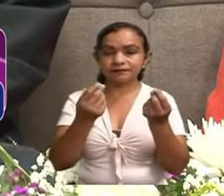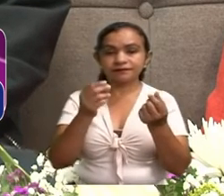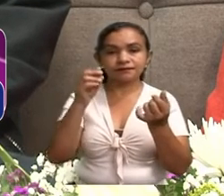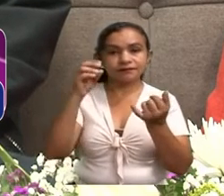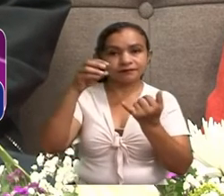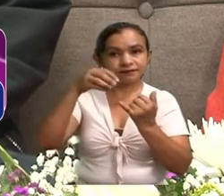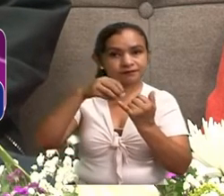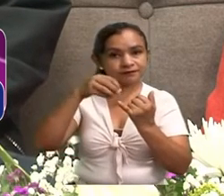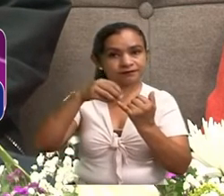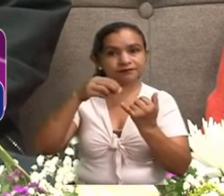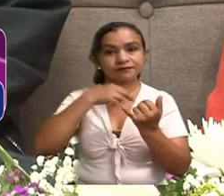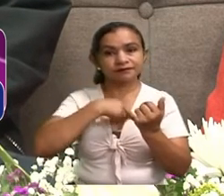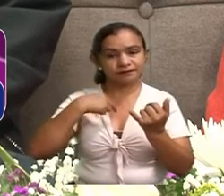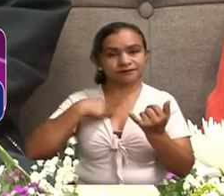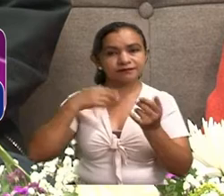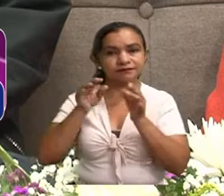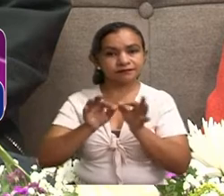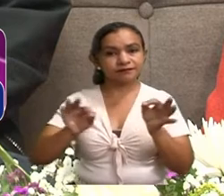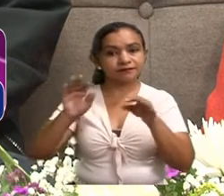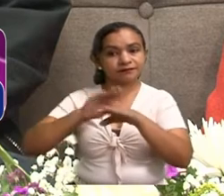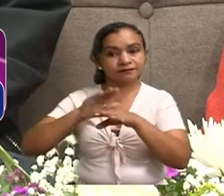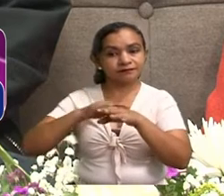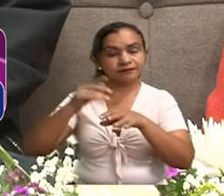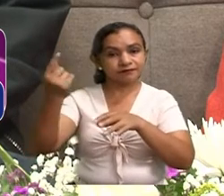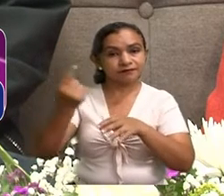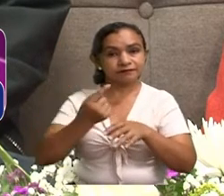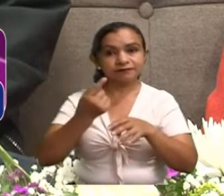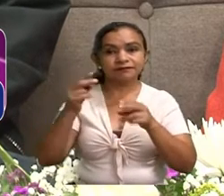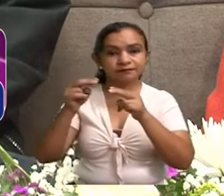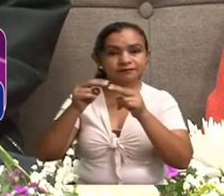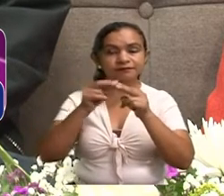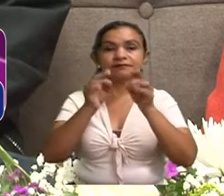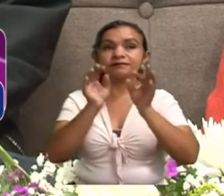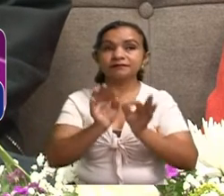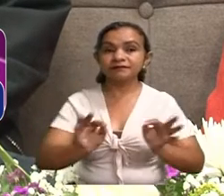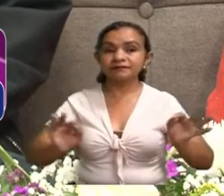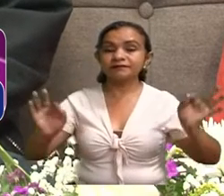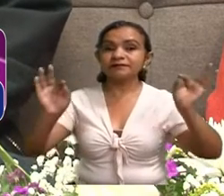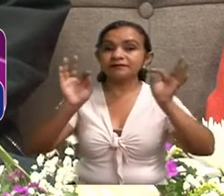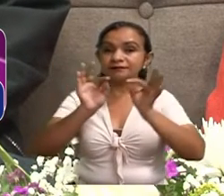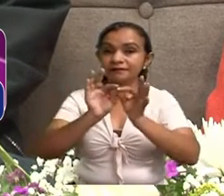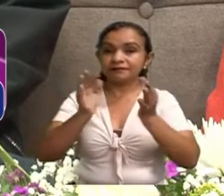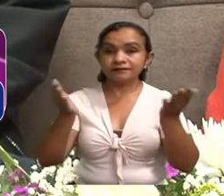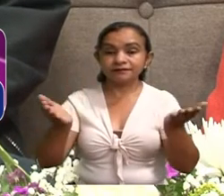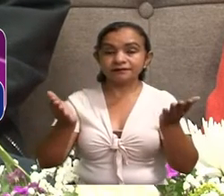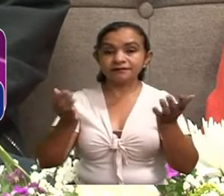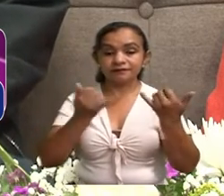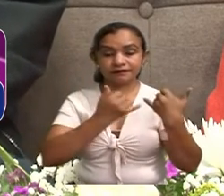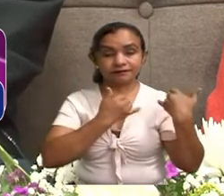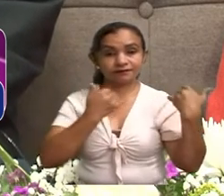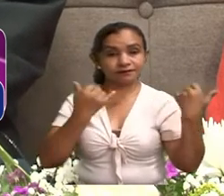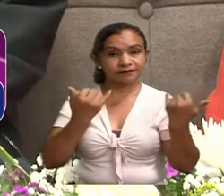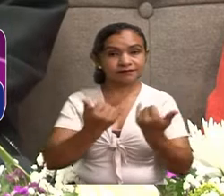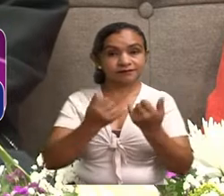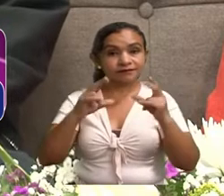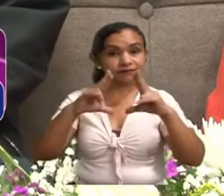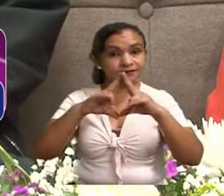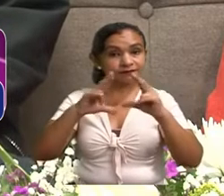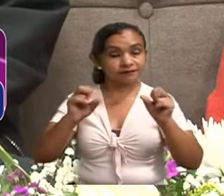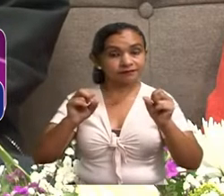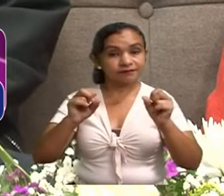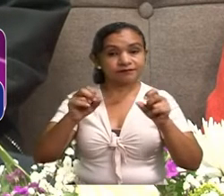que hemos tenido una relación muy importante, y por supuesto el Instituto Nicaragüense de